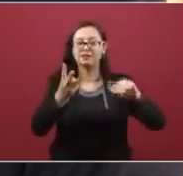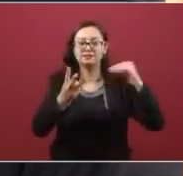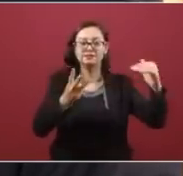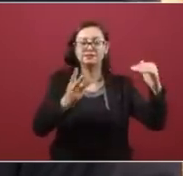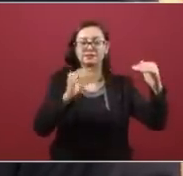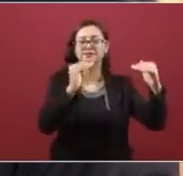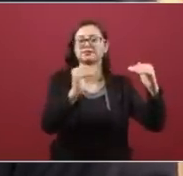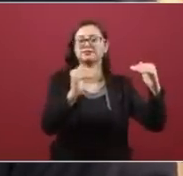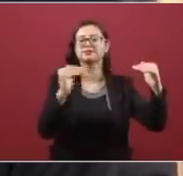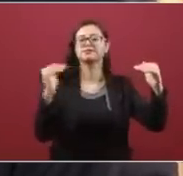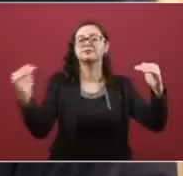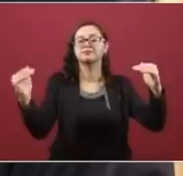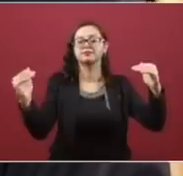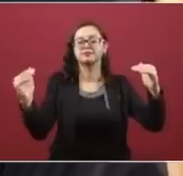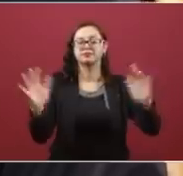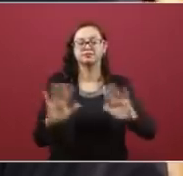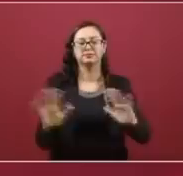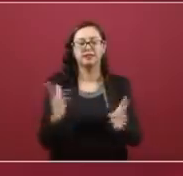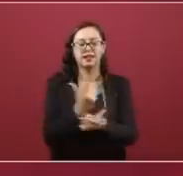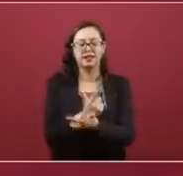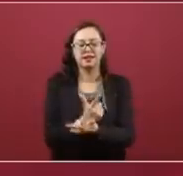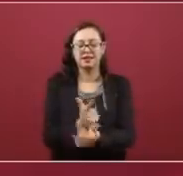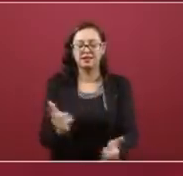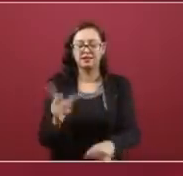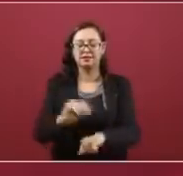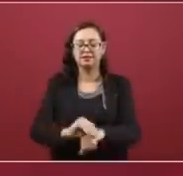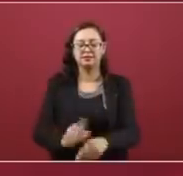Que haya libertad